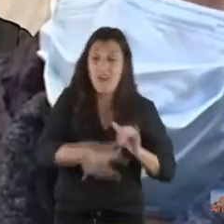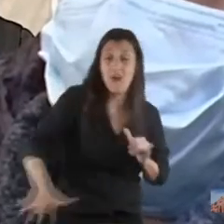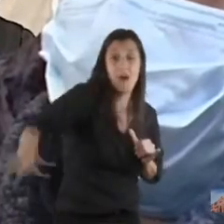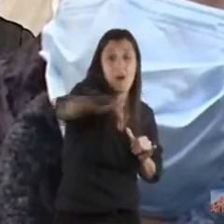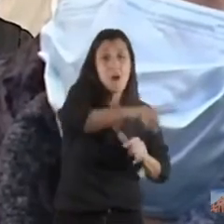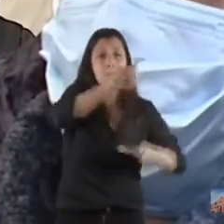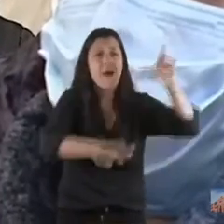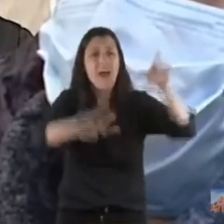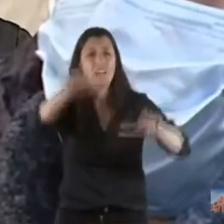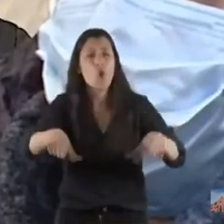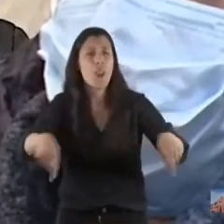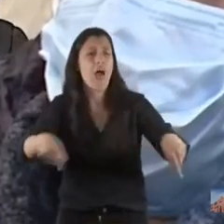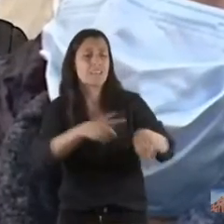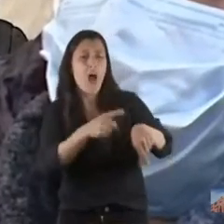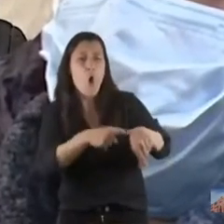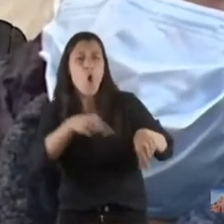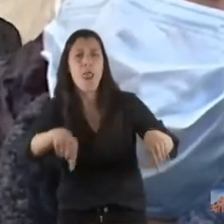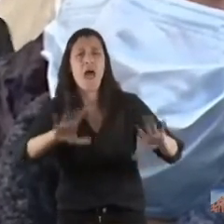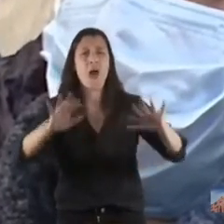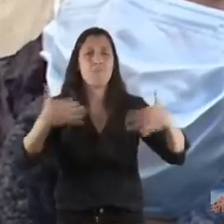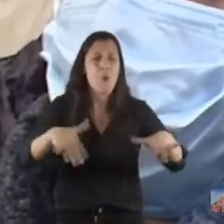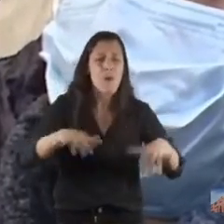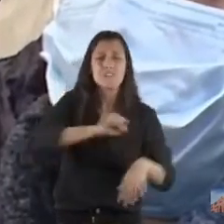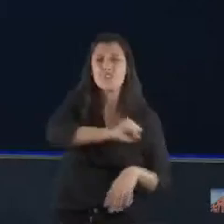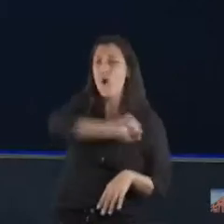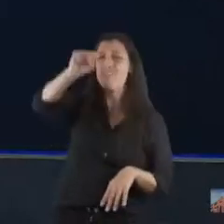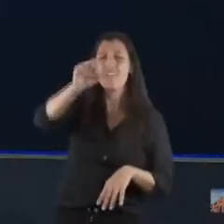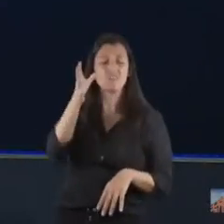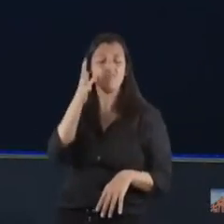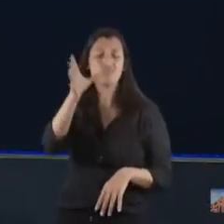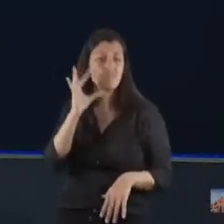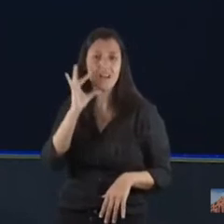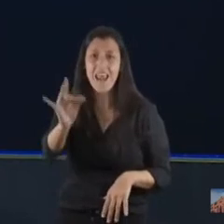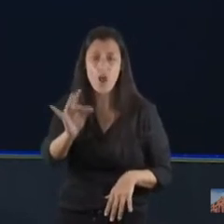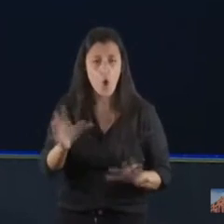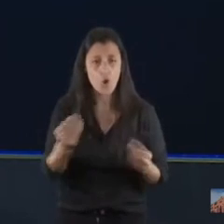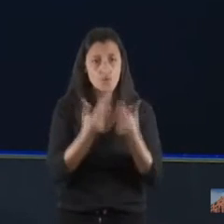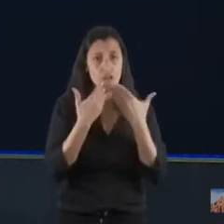contexto de mucha inflación muchas gracias